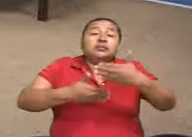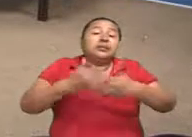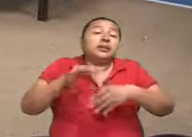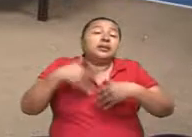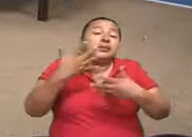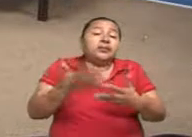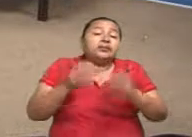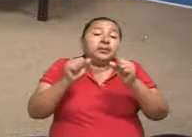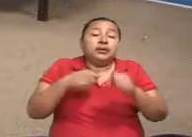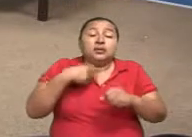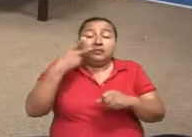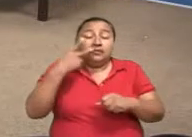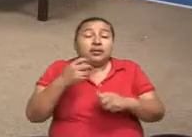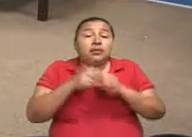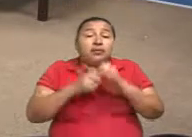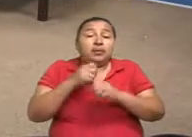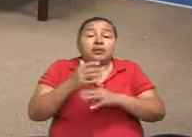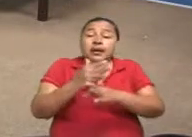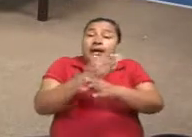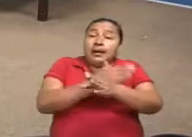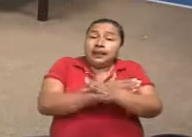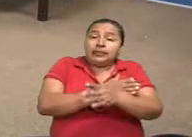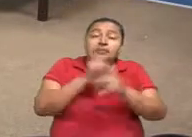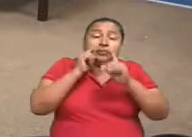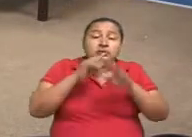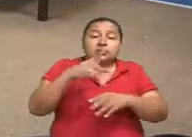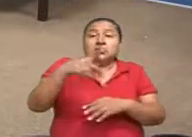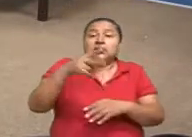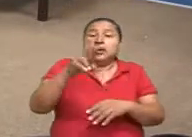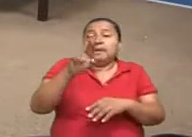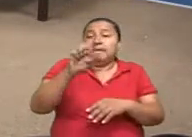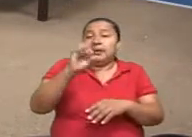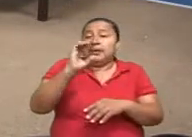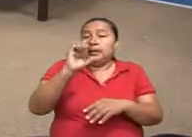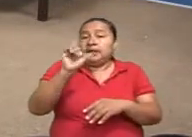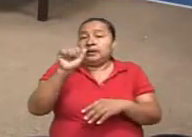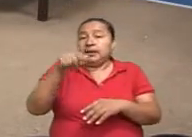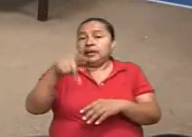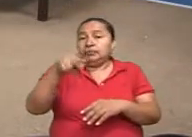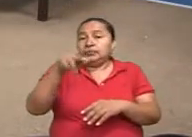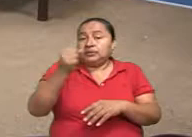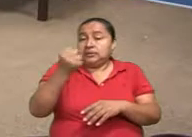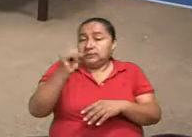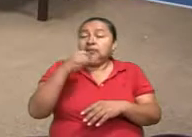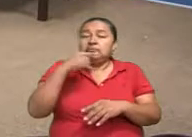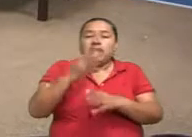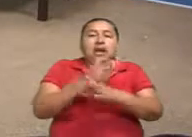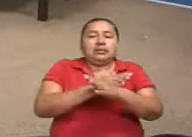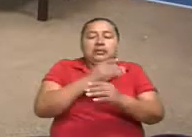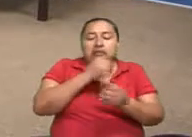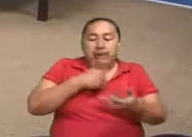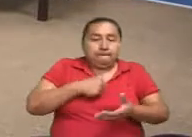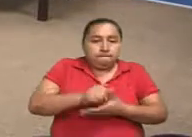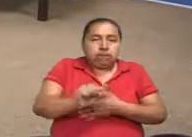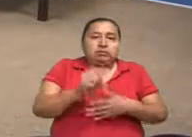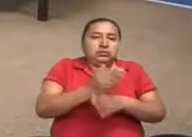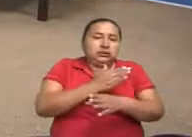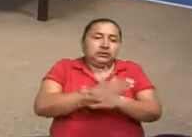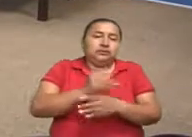podemos estar la presencia de una prematurez. Así la preeclampsia, obviamente. Exactamente, sí. Sale el niño antes. Así es. Ya. Yeah.